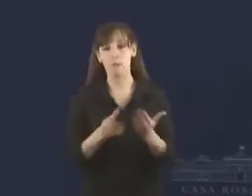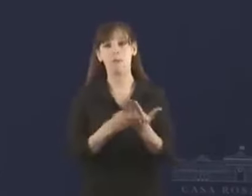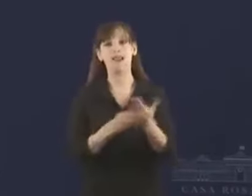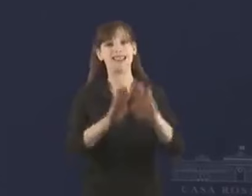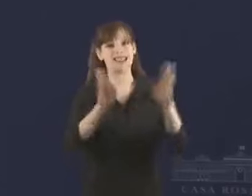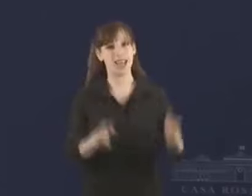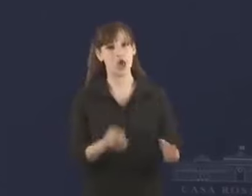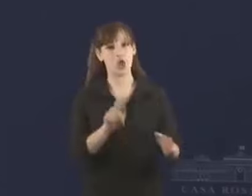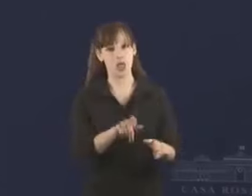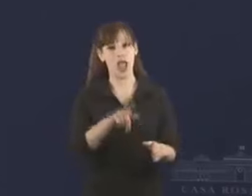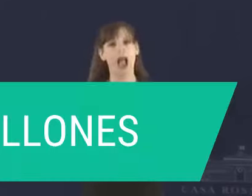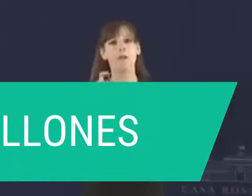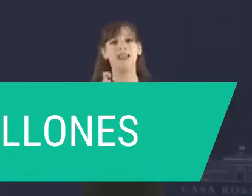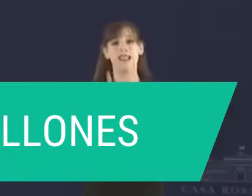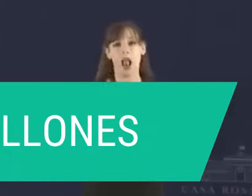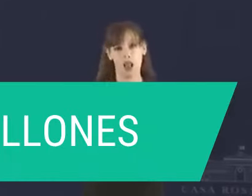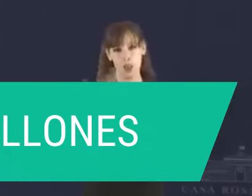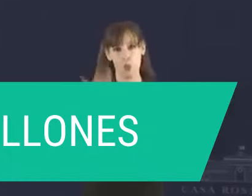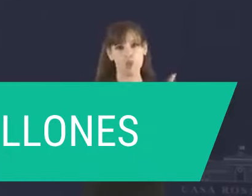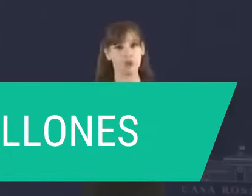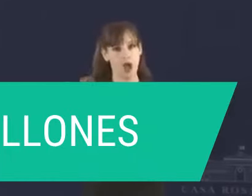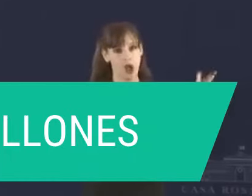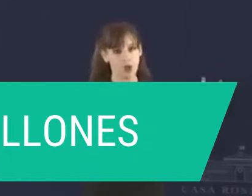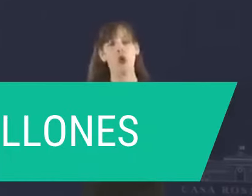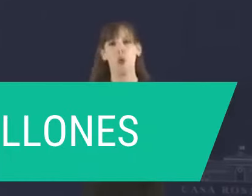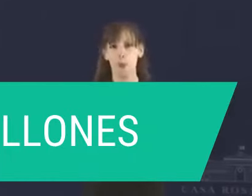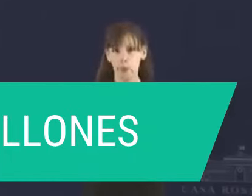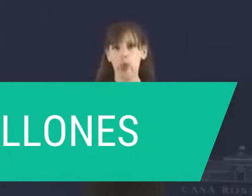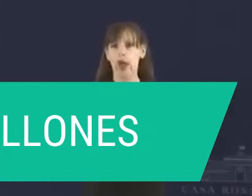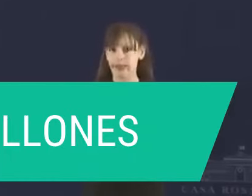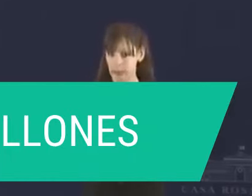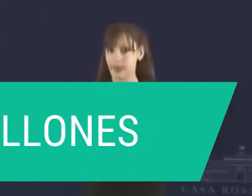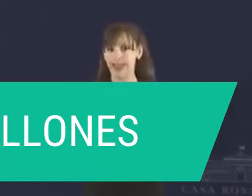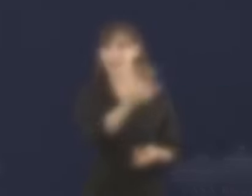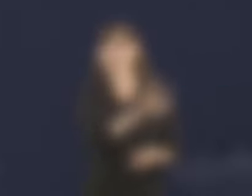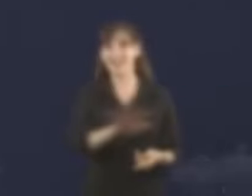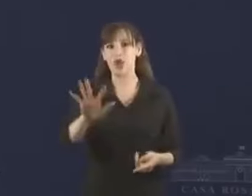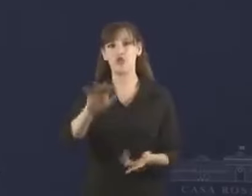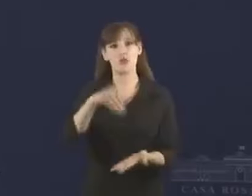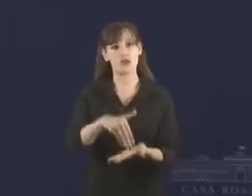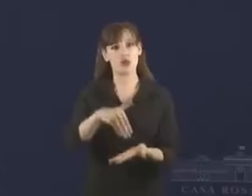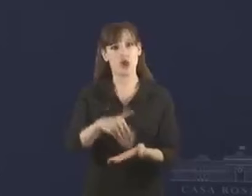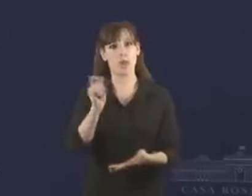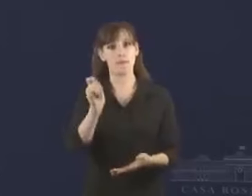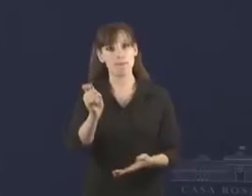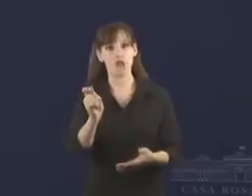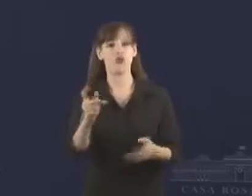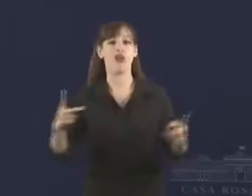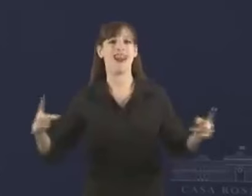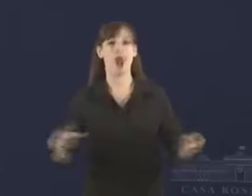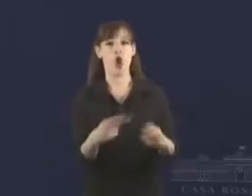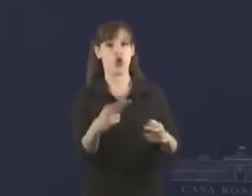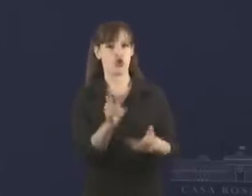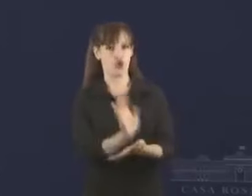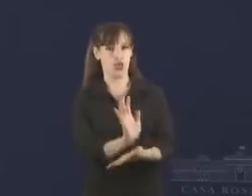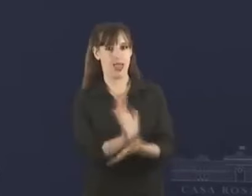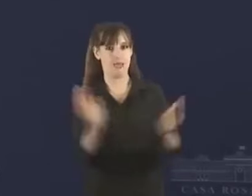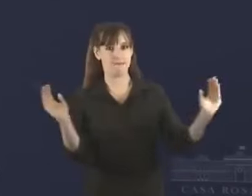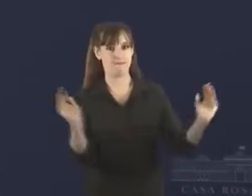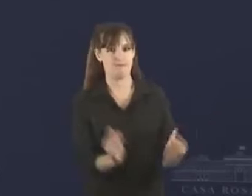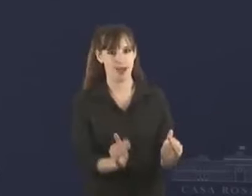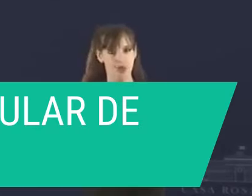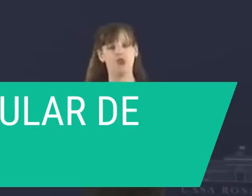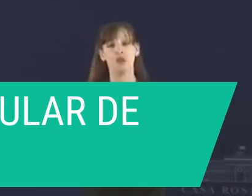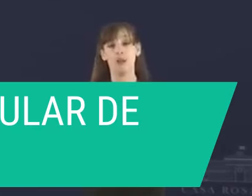recortar servicios e insumos por cerca de 500 millones de pesos se se van a recortar se van a dar de baja todos los